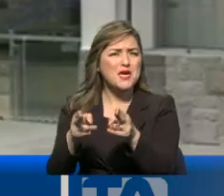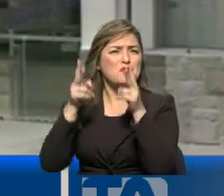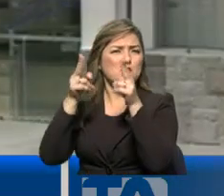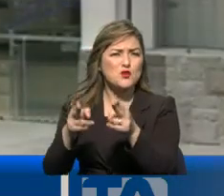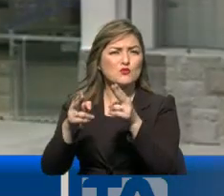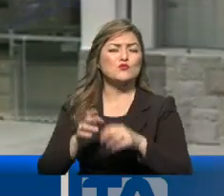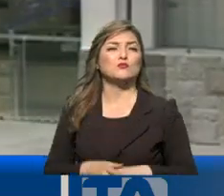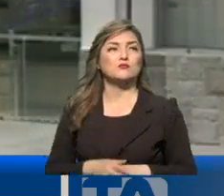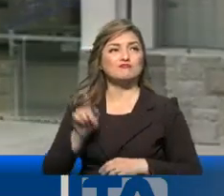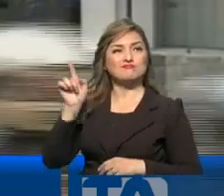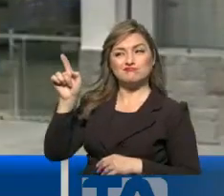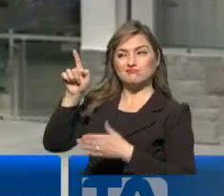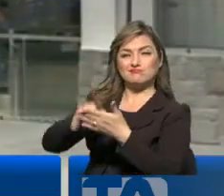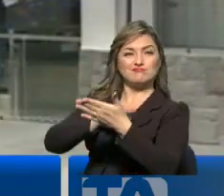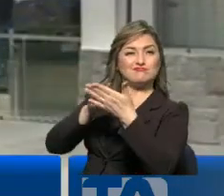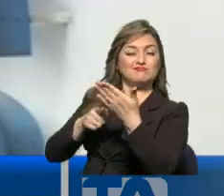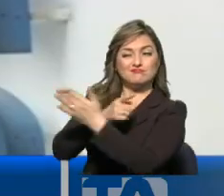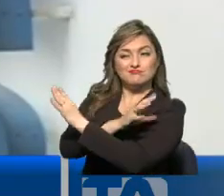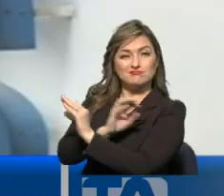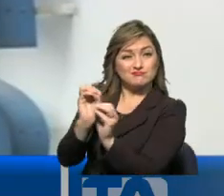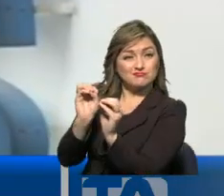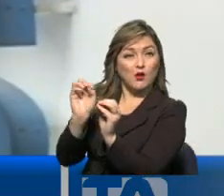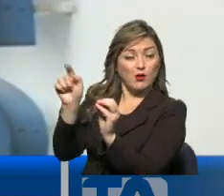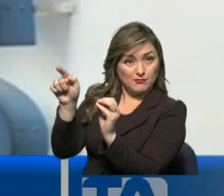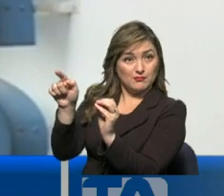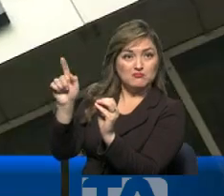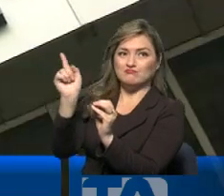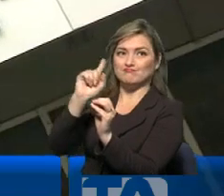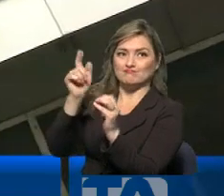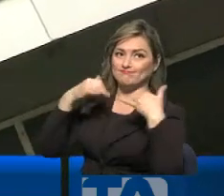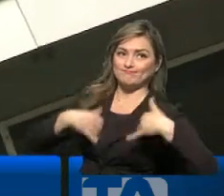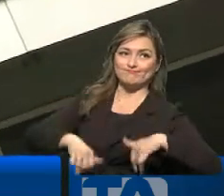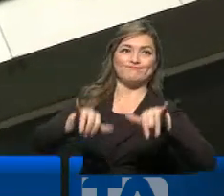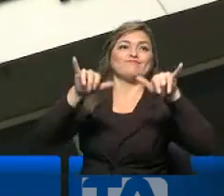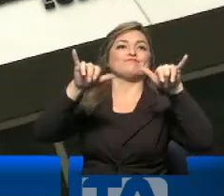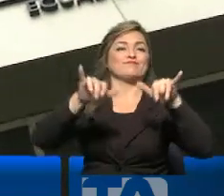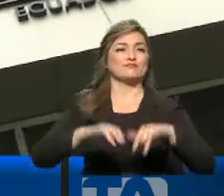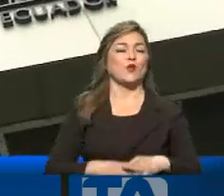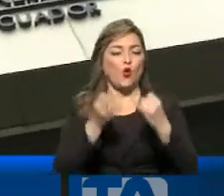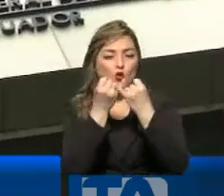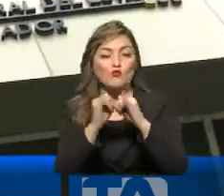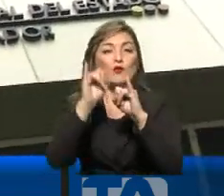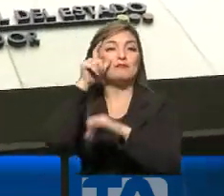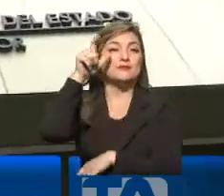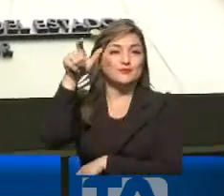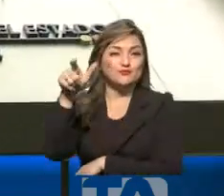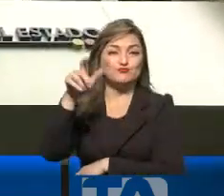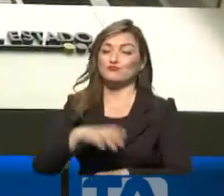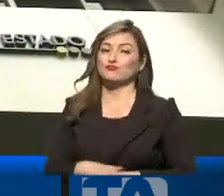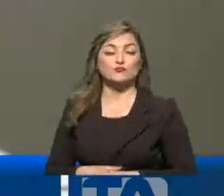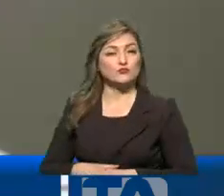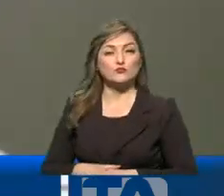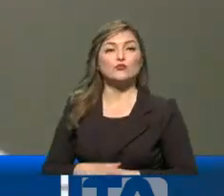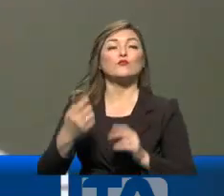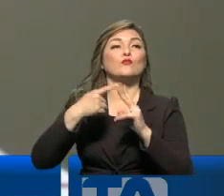y eso impidió que se dé paso a la eliminación del Consejo de Participación o entregar la independencia a la Fiscalía. Todo